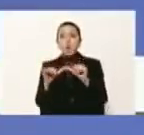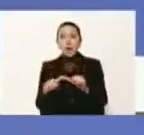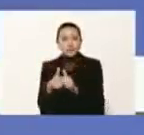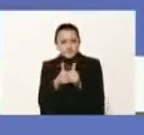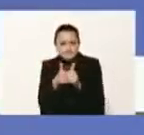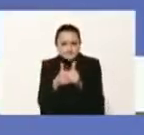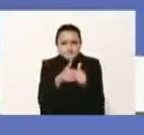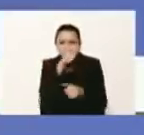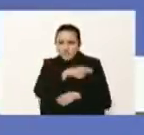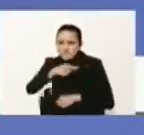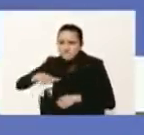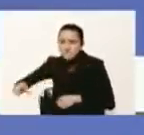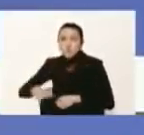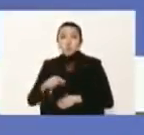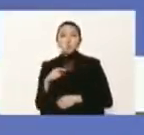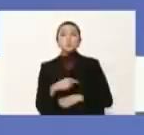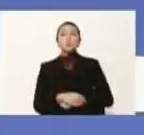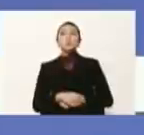personas,